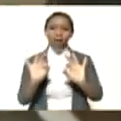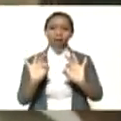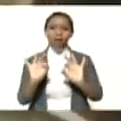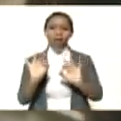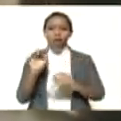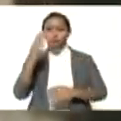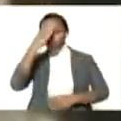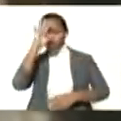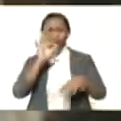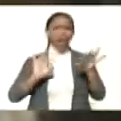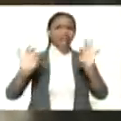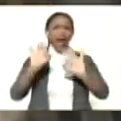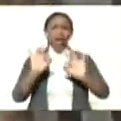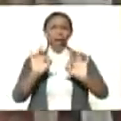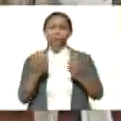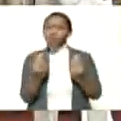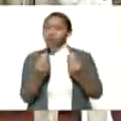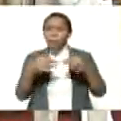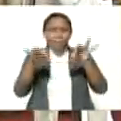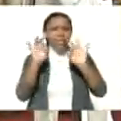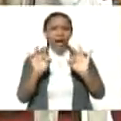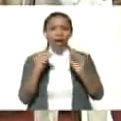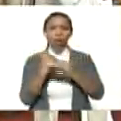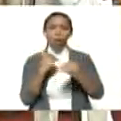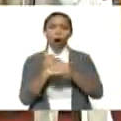a dudas tan especial como Aristóbulo.